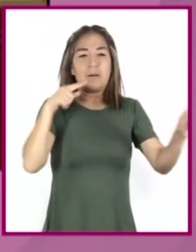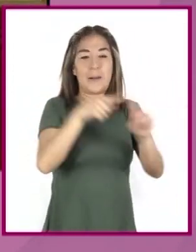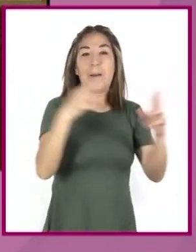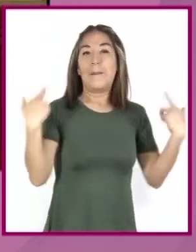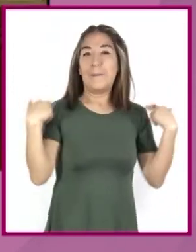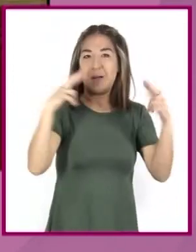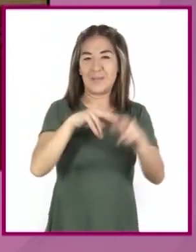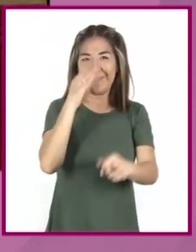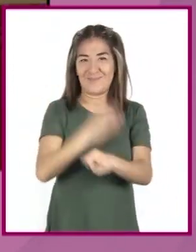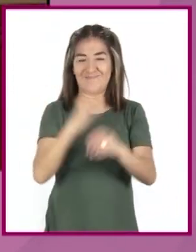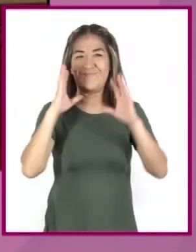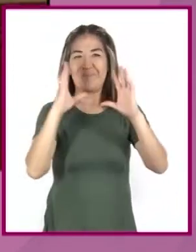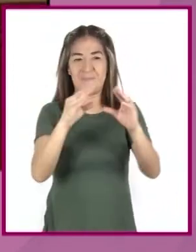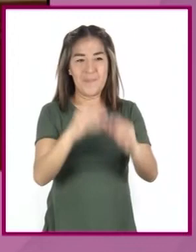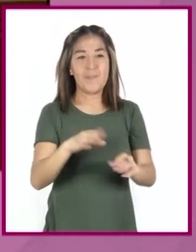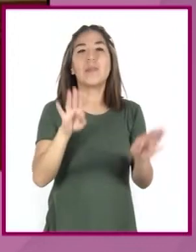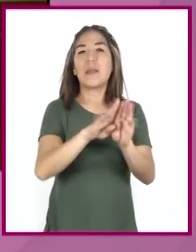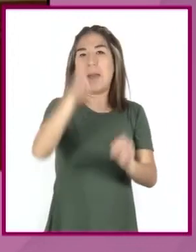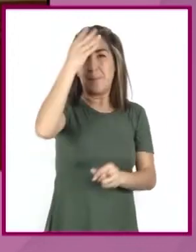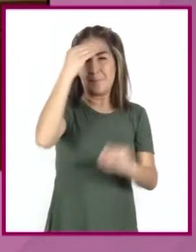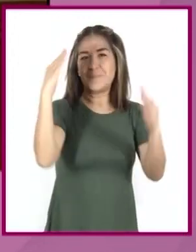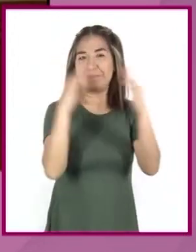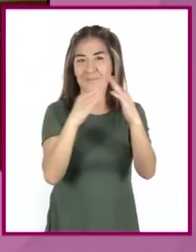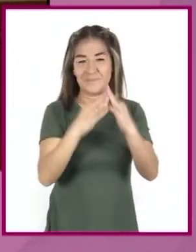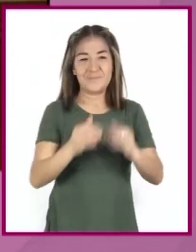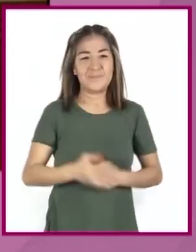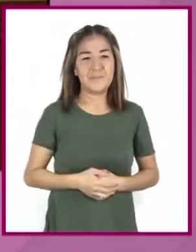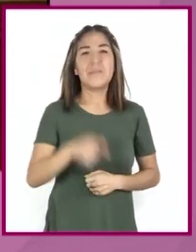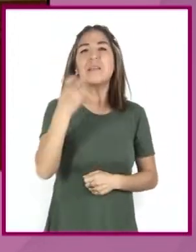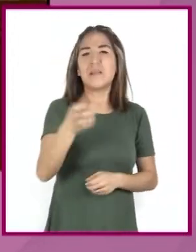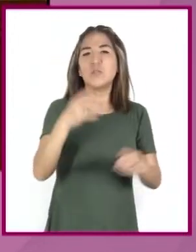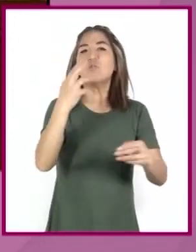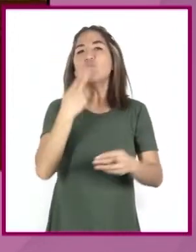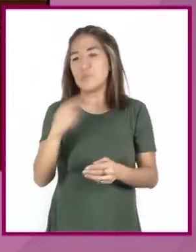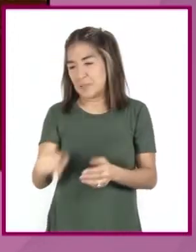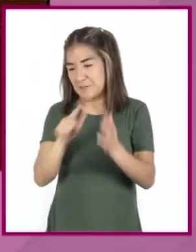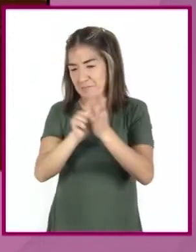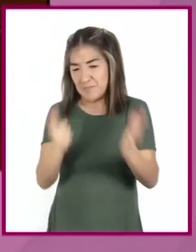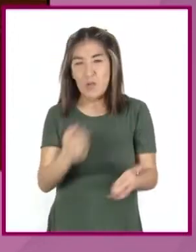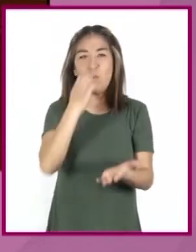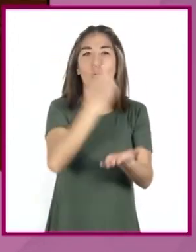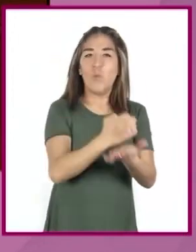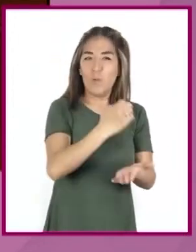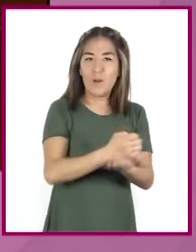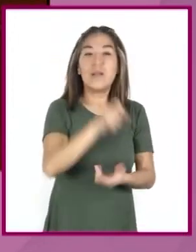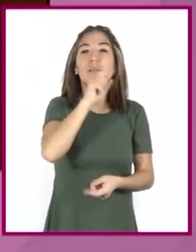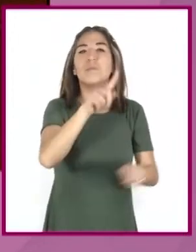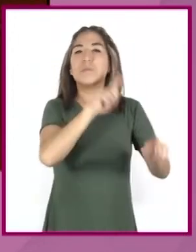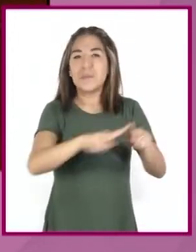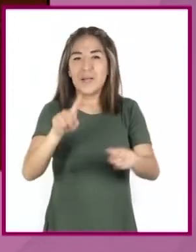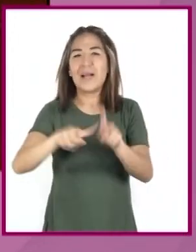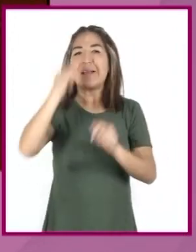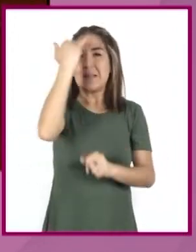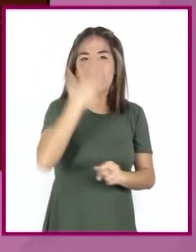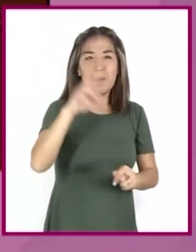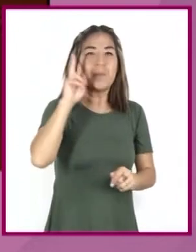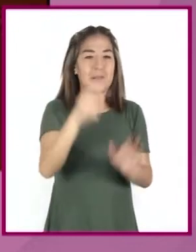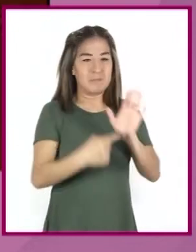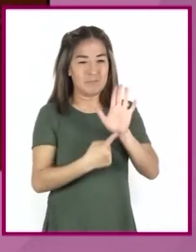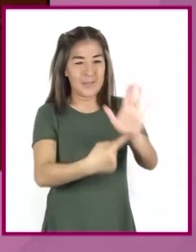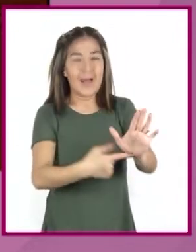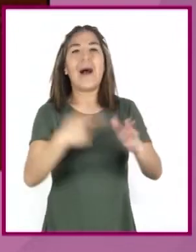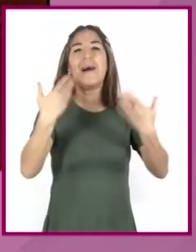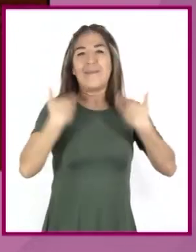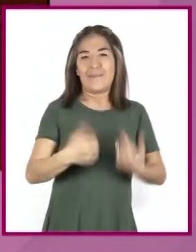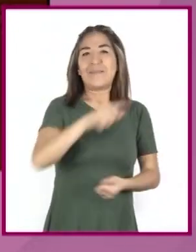que imparten esta asignatura por medio de Aprende en Casa, utilizando el libro de texto, cuaderno y sobre todo diversas imágenes para que sea más